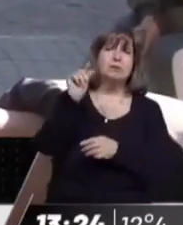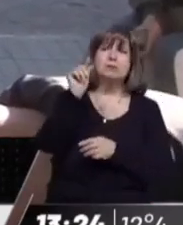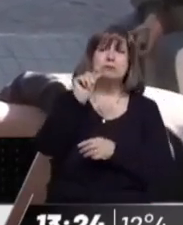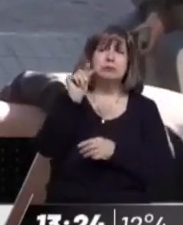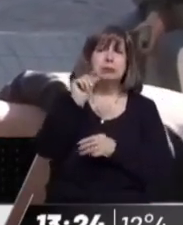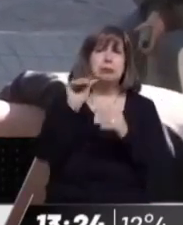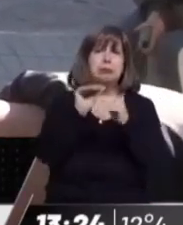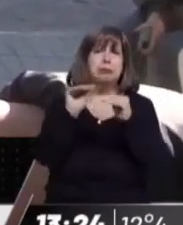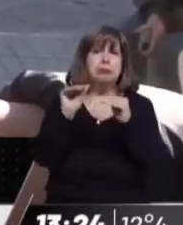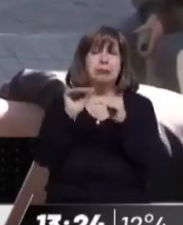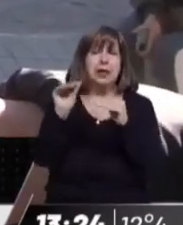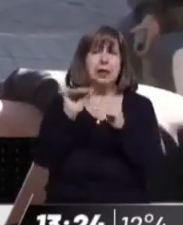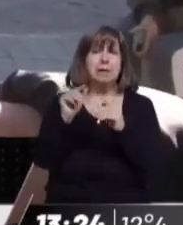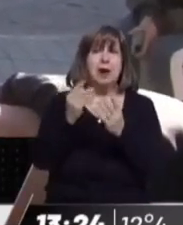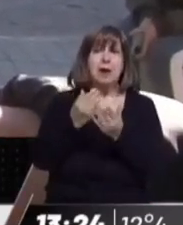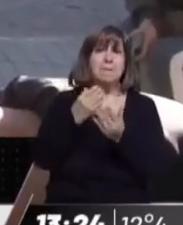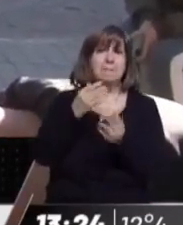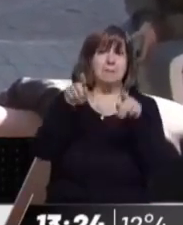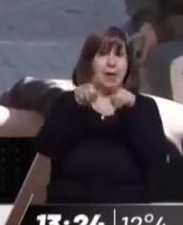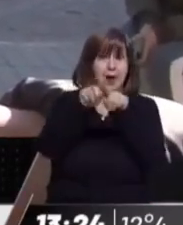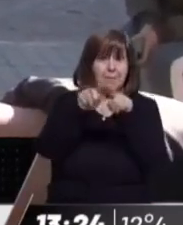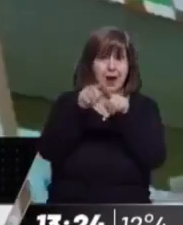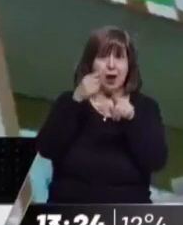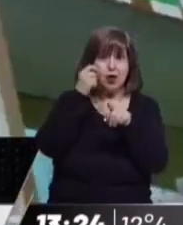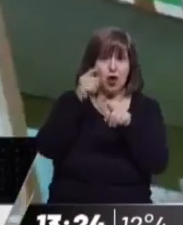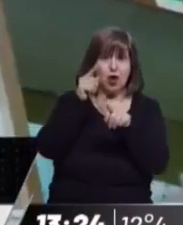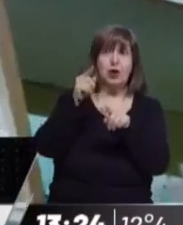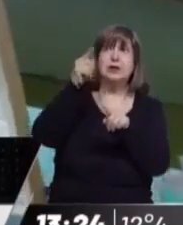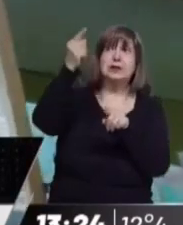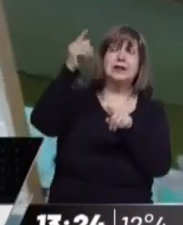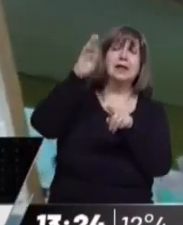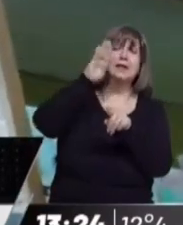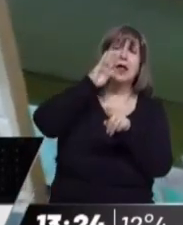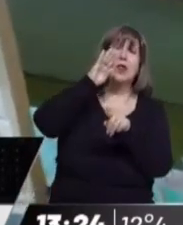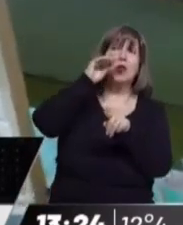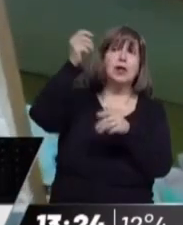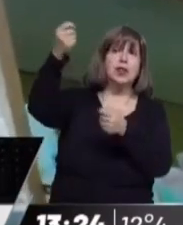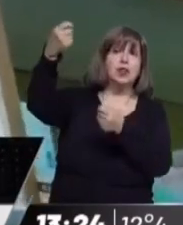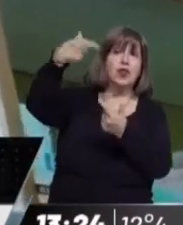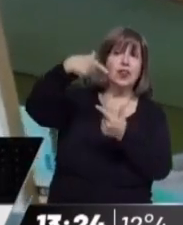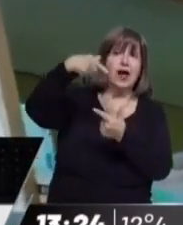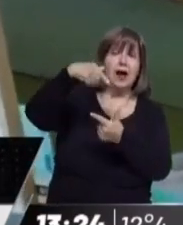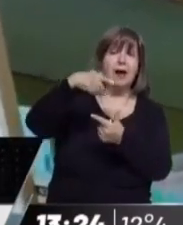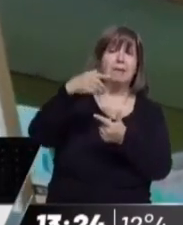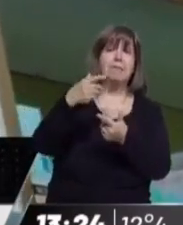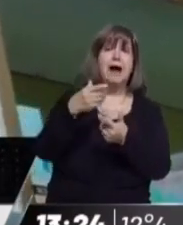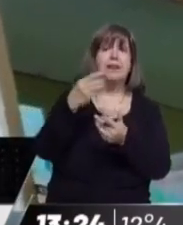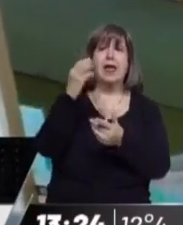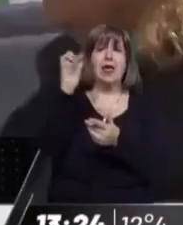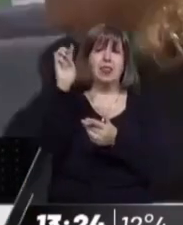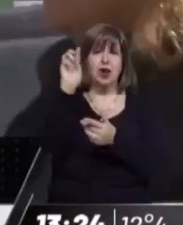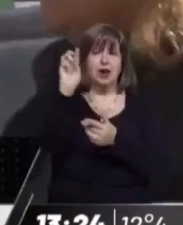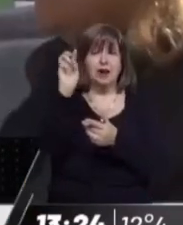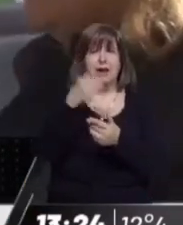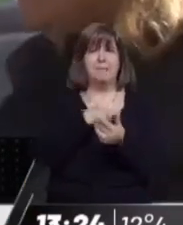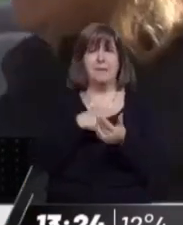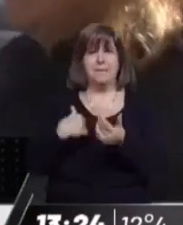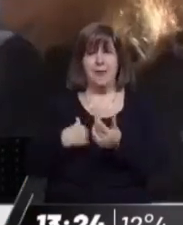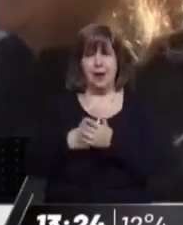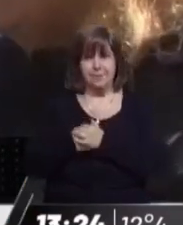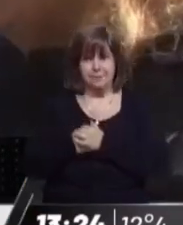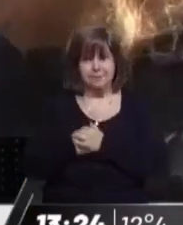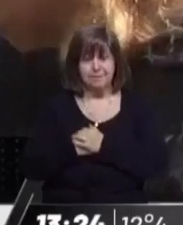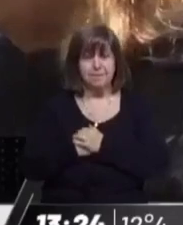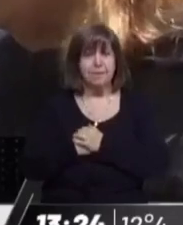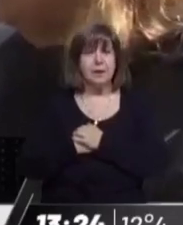por un hermano que tenga en Estados Unidos que él es el que le manda para terminar de completar los Remedios no le alcanza yo tengo que